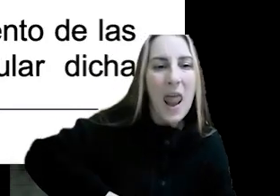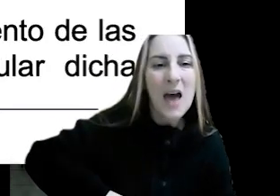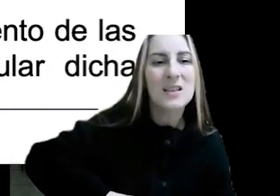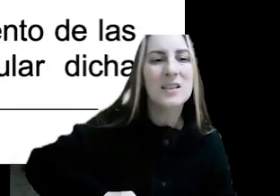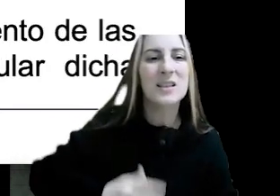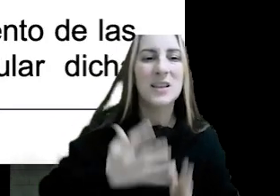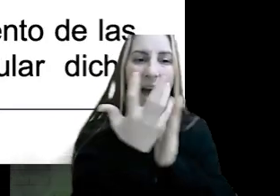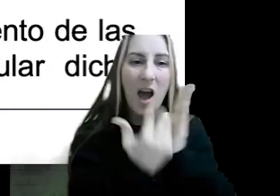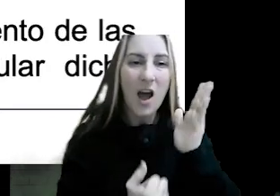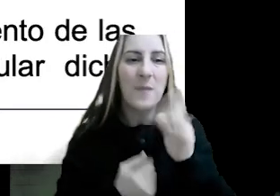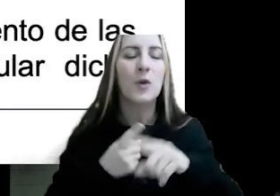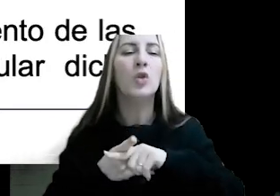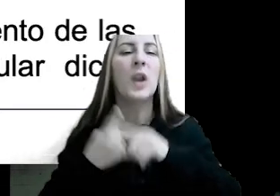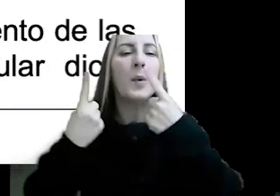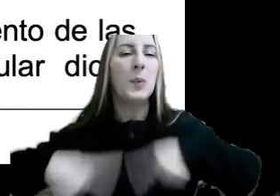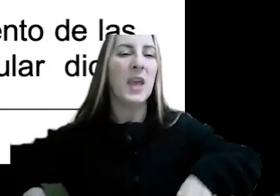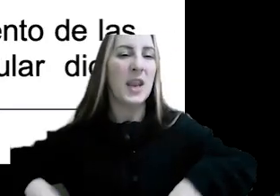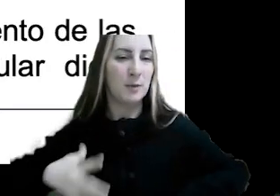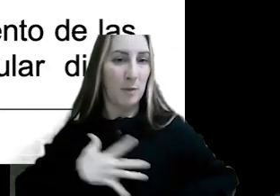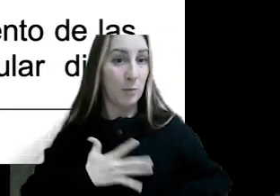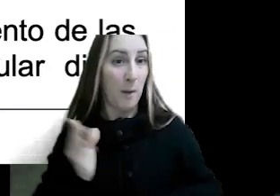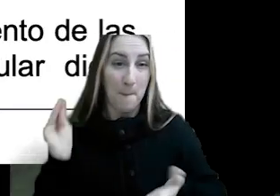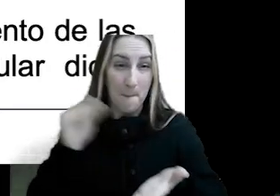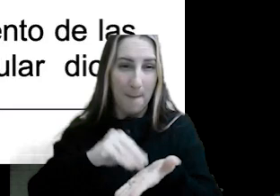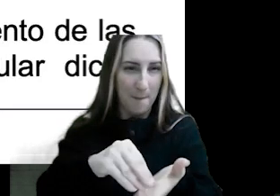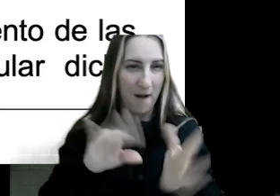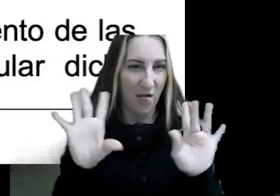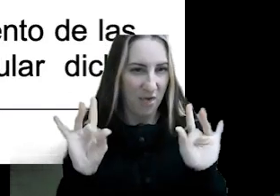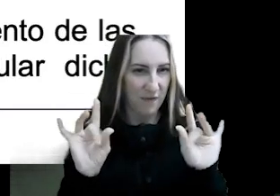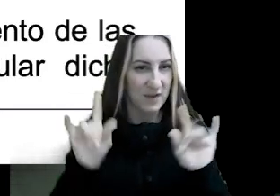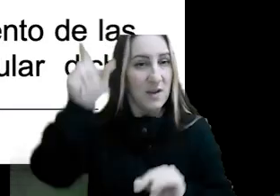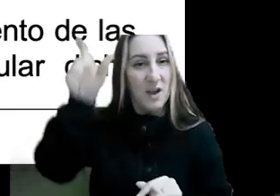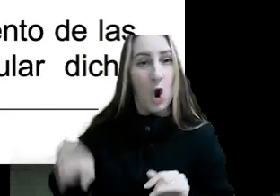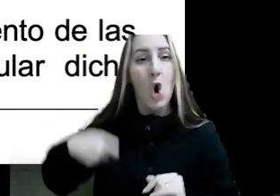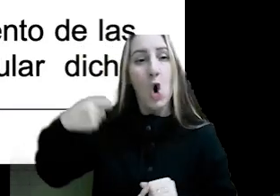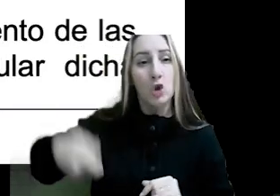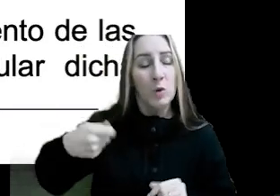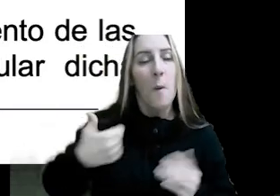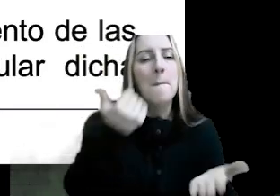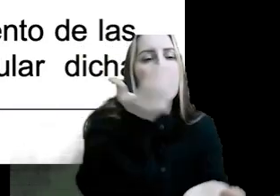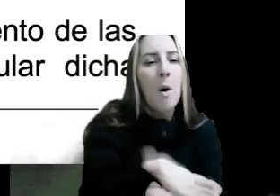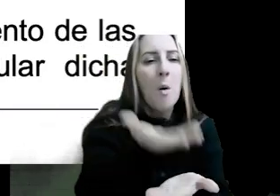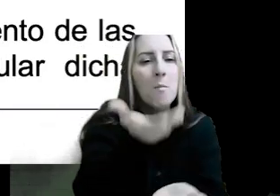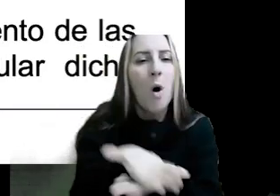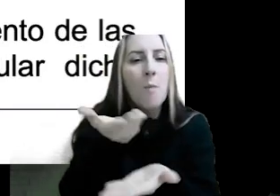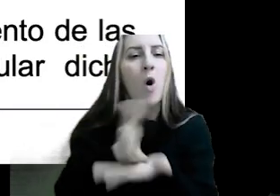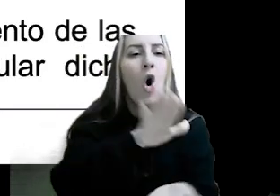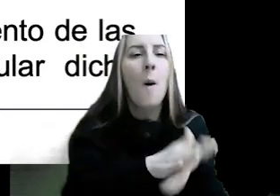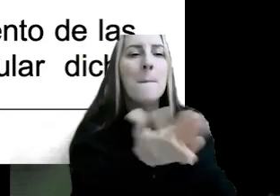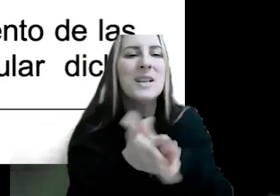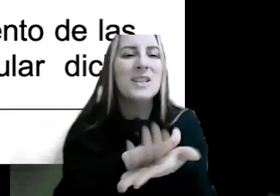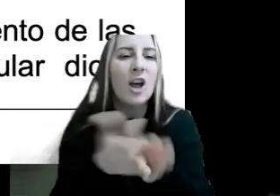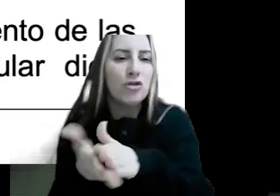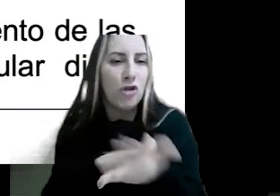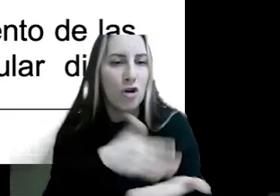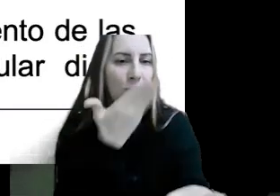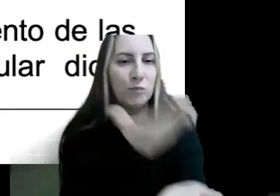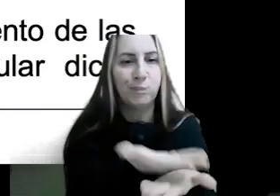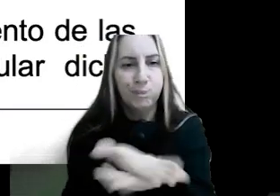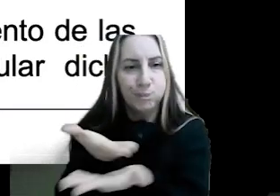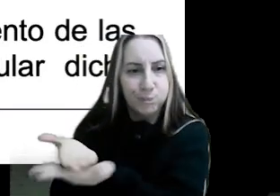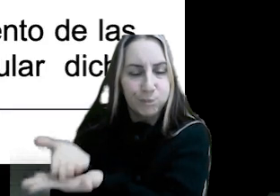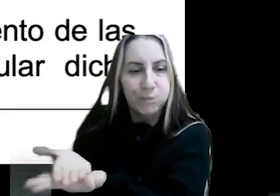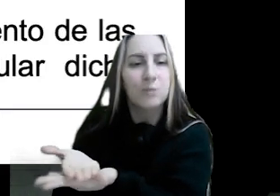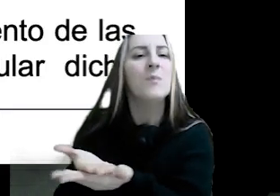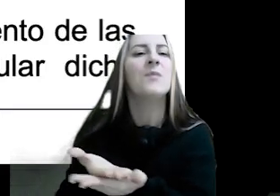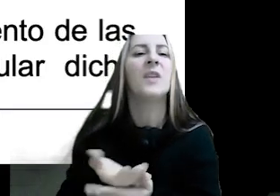esto se complejiza mucho más. El contribuyente presenta varias compensaciones hacia